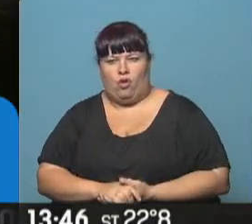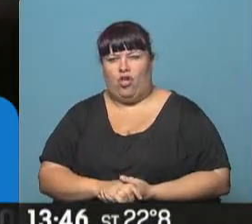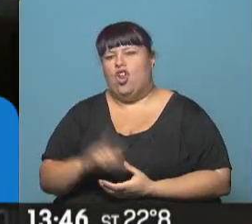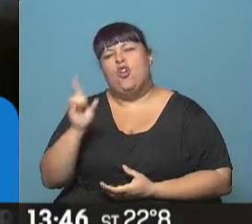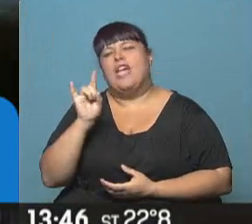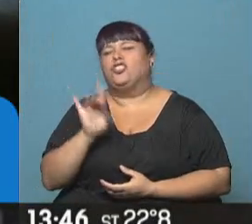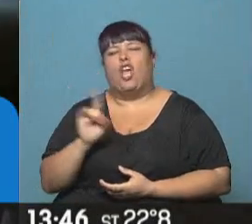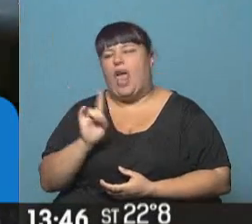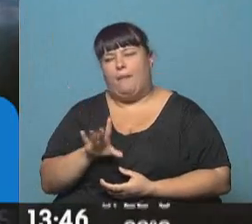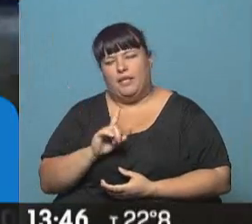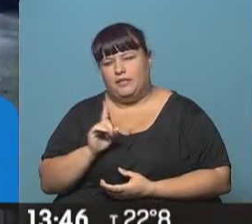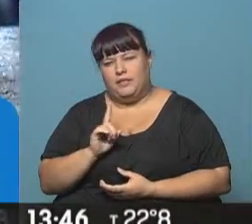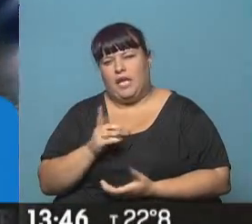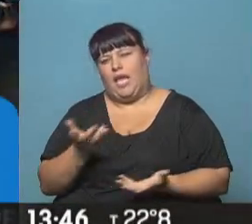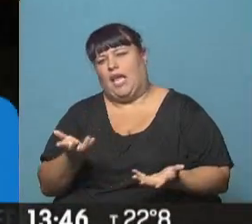simplemente